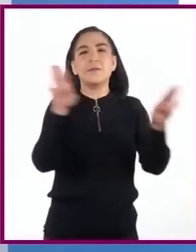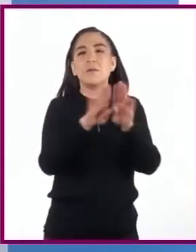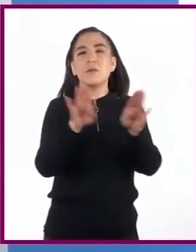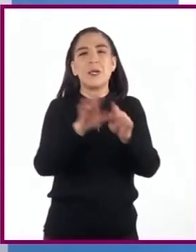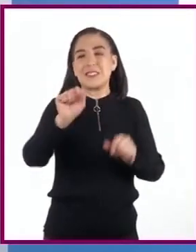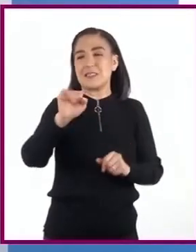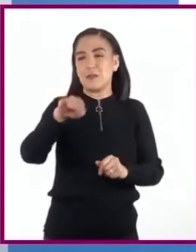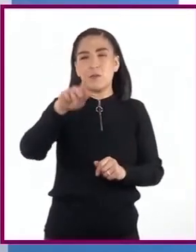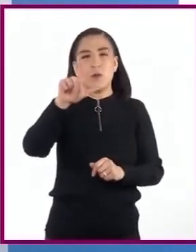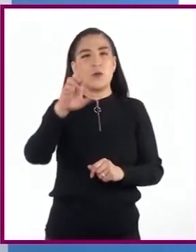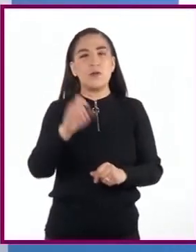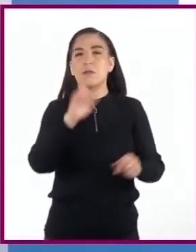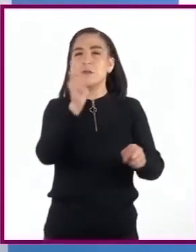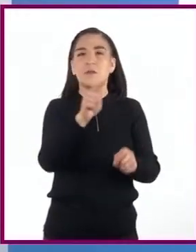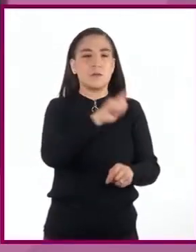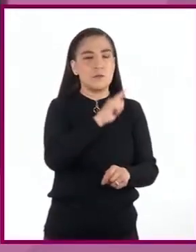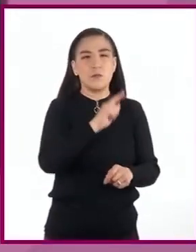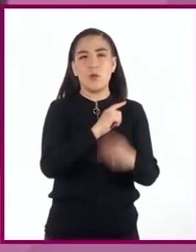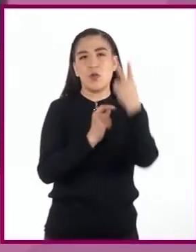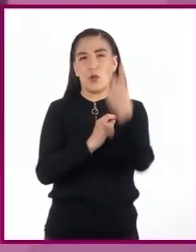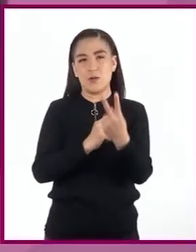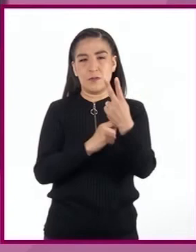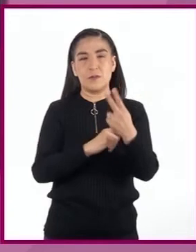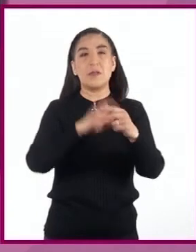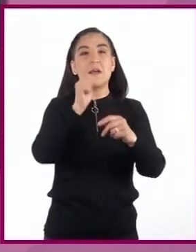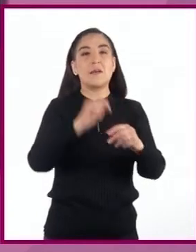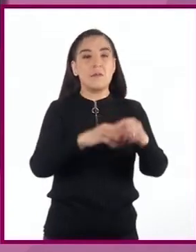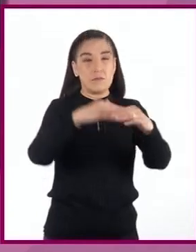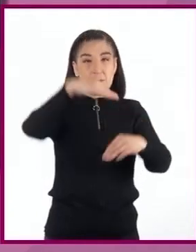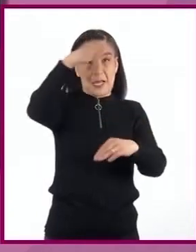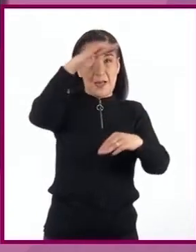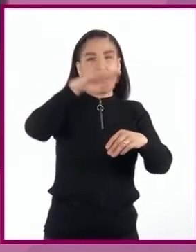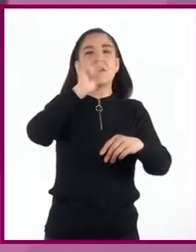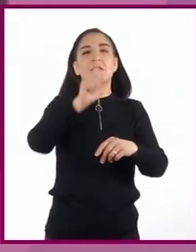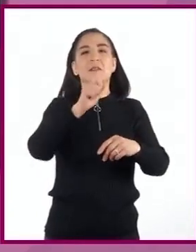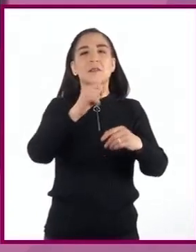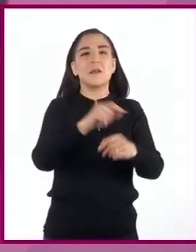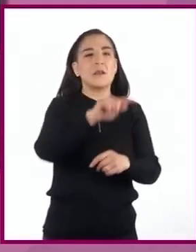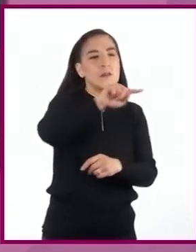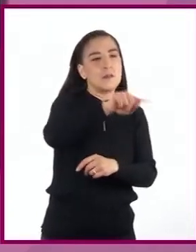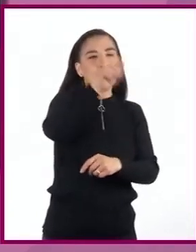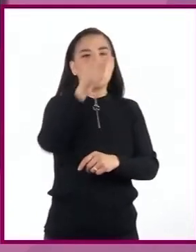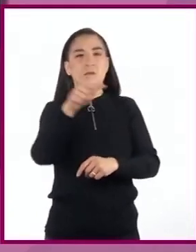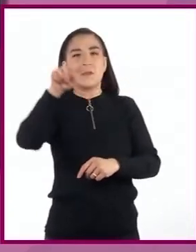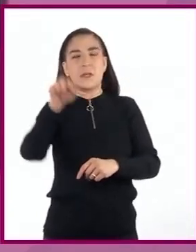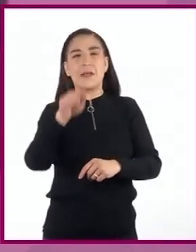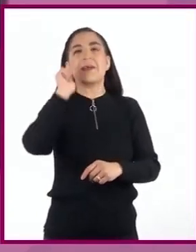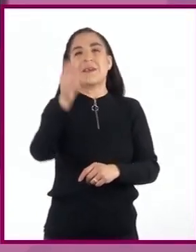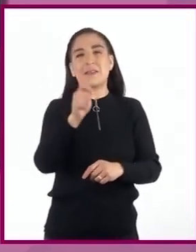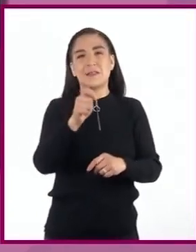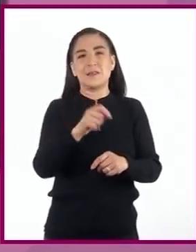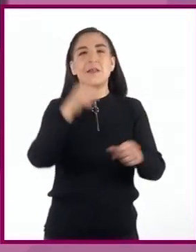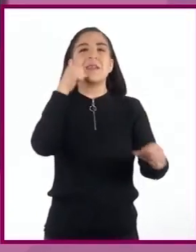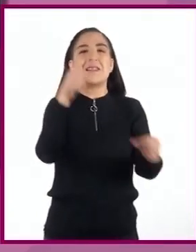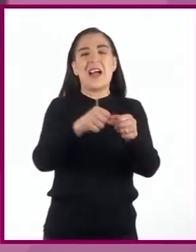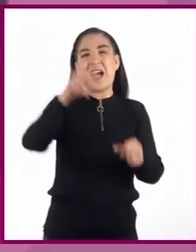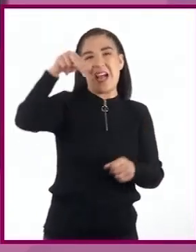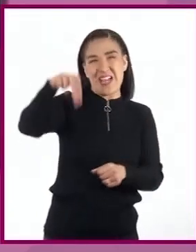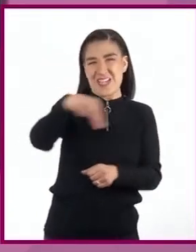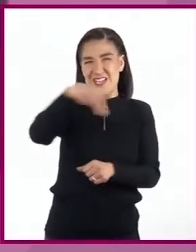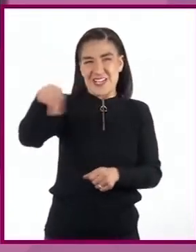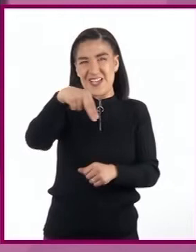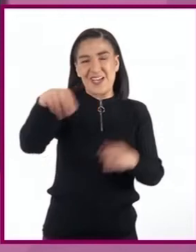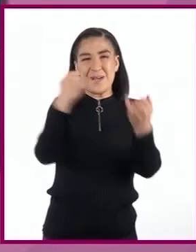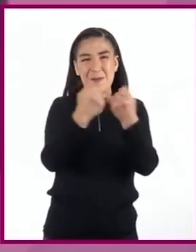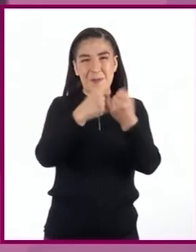símbolo compuesto por 2 partes. La superior se asemeja a la virgulilla o tilde de la letra ñ y